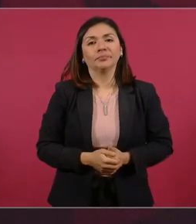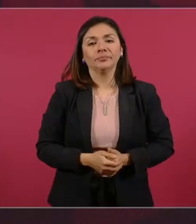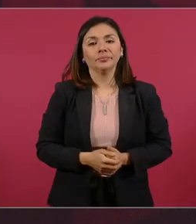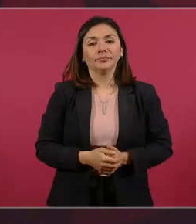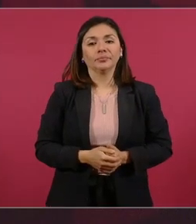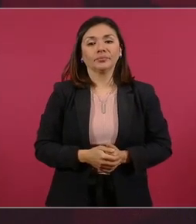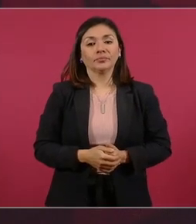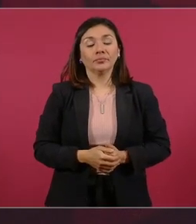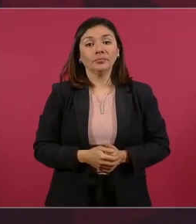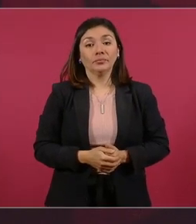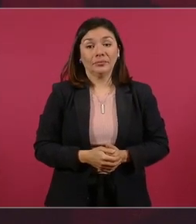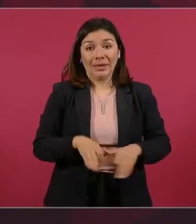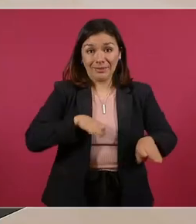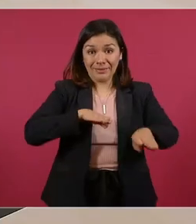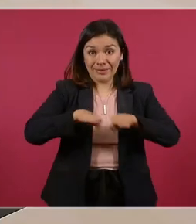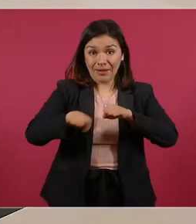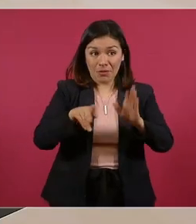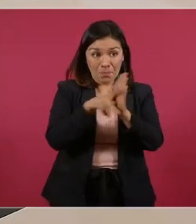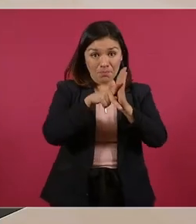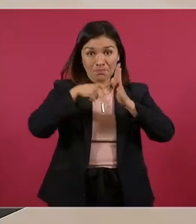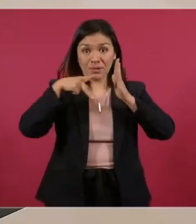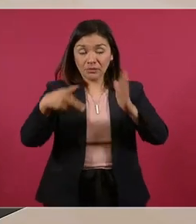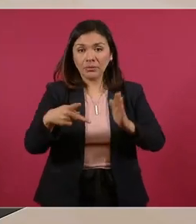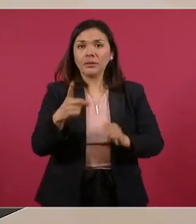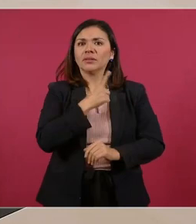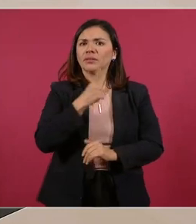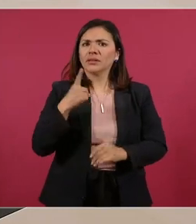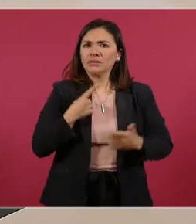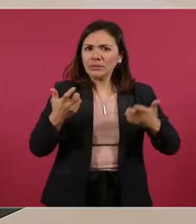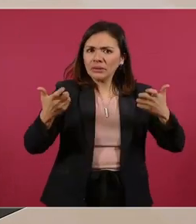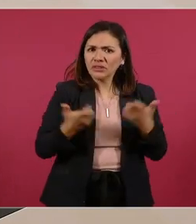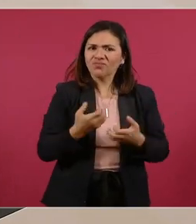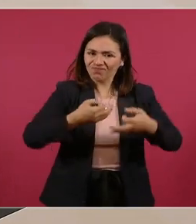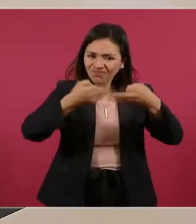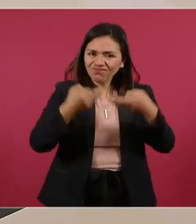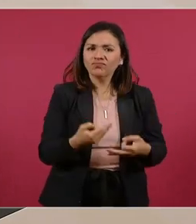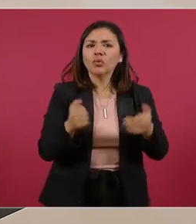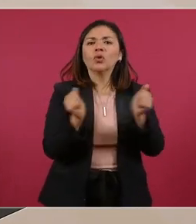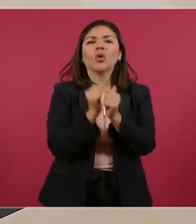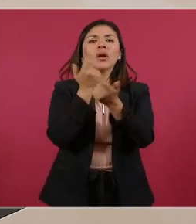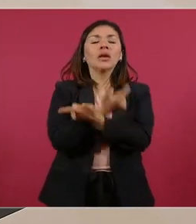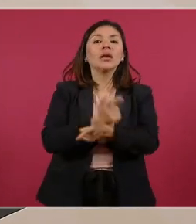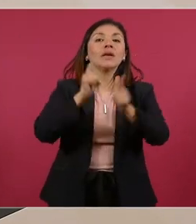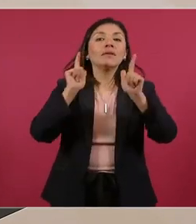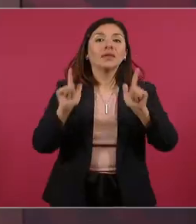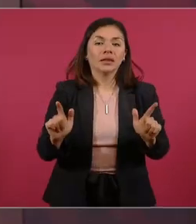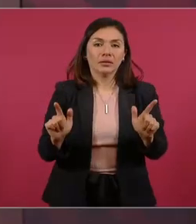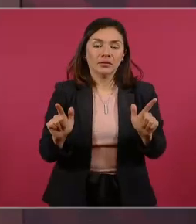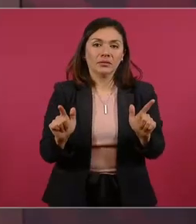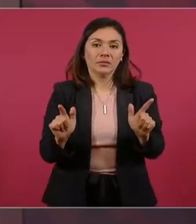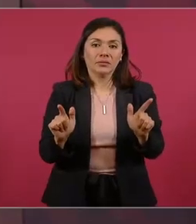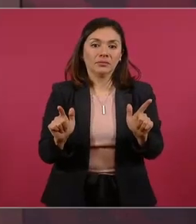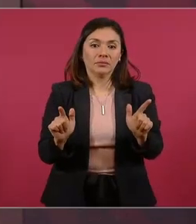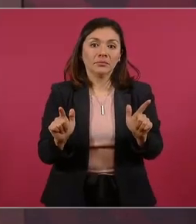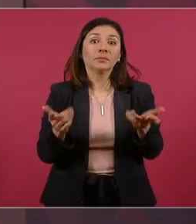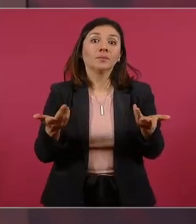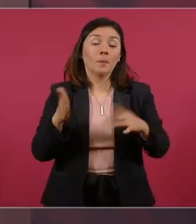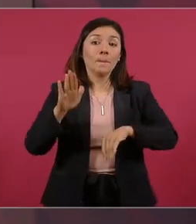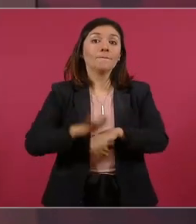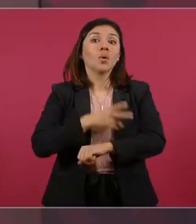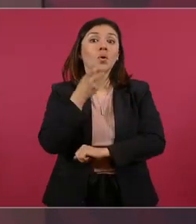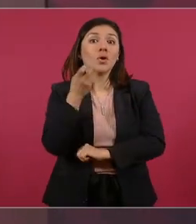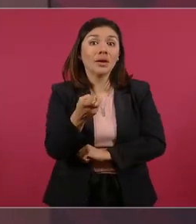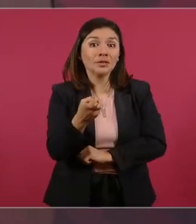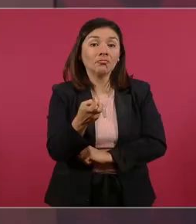El ejercicio del periodismo se tiene que llevar a cabo en completa libertad. Y por eso es muy